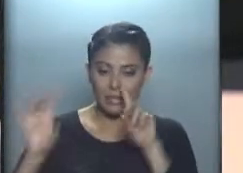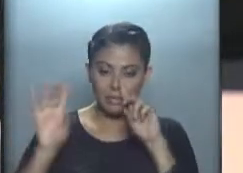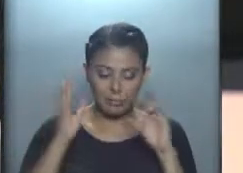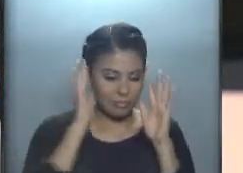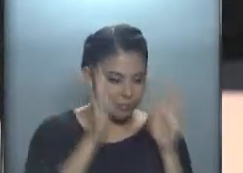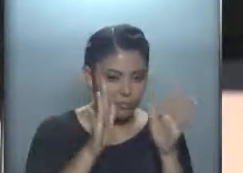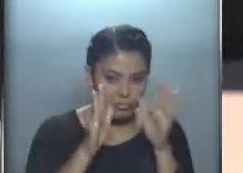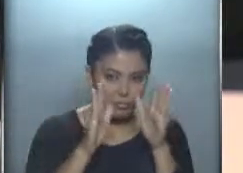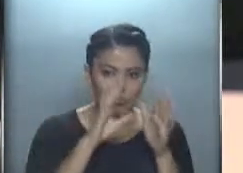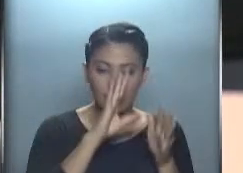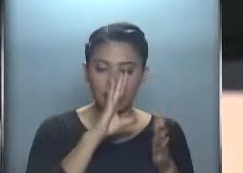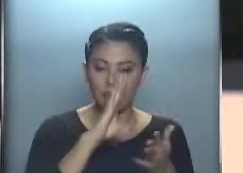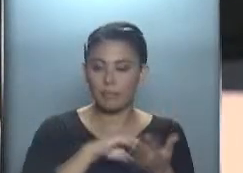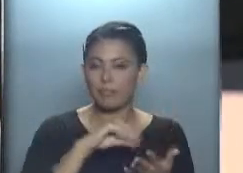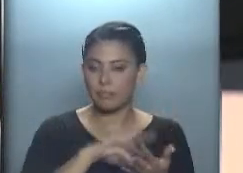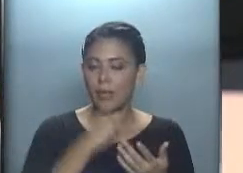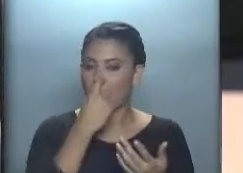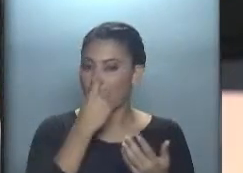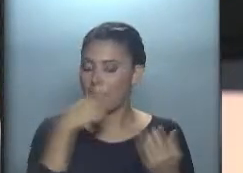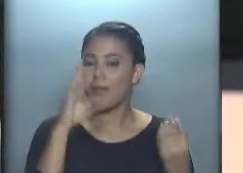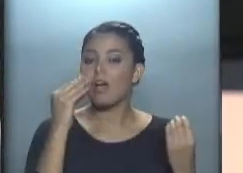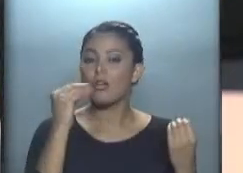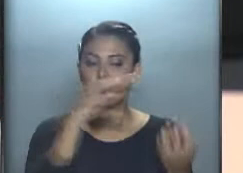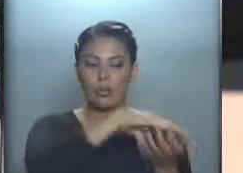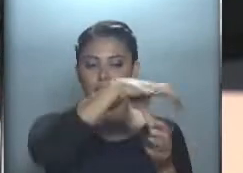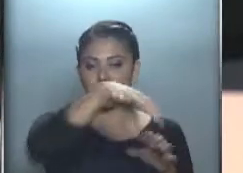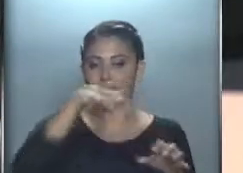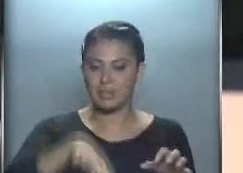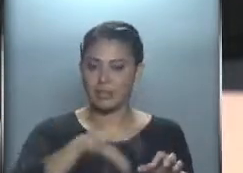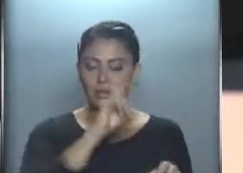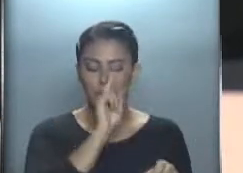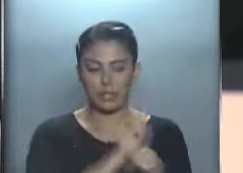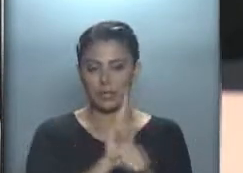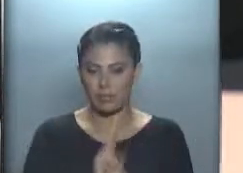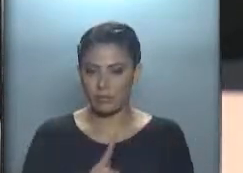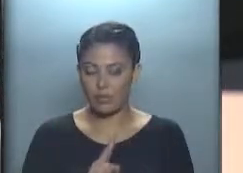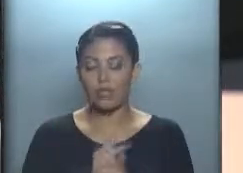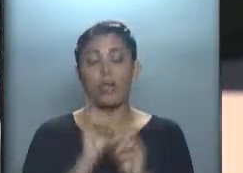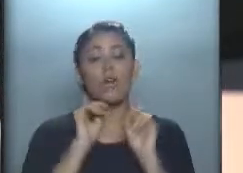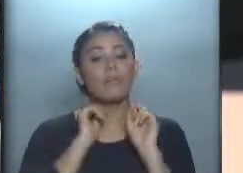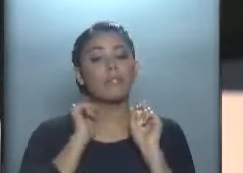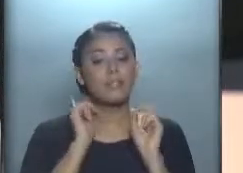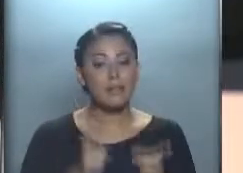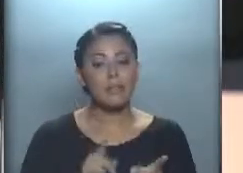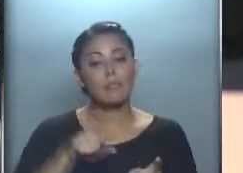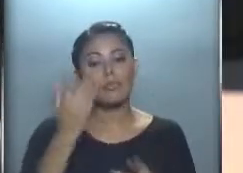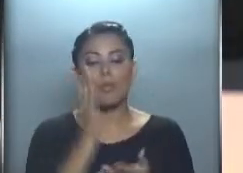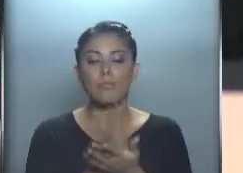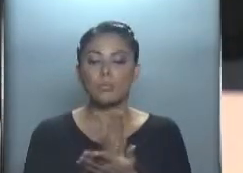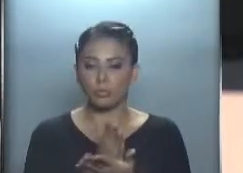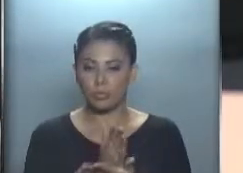trabajo territorial fundamentalmente a través de los centros de atención de todas formas hay un punto intermedio